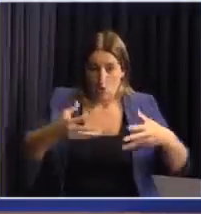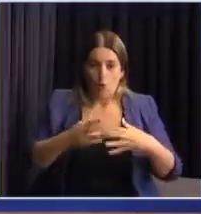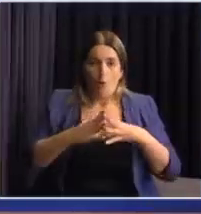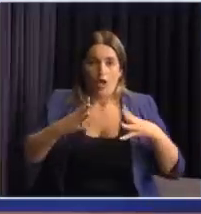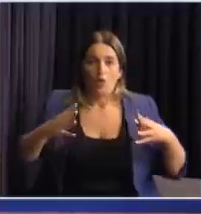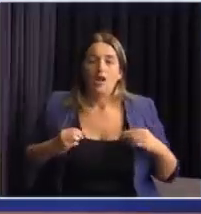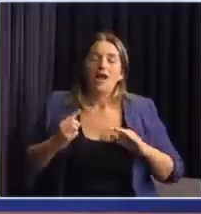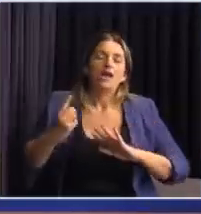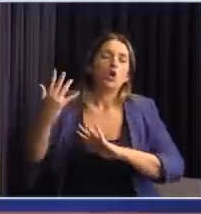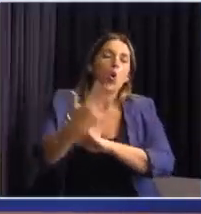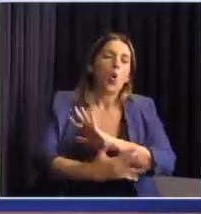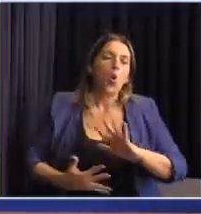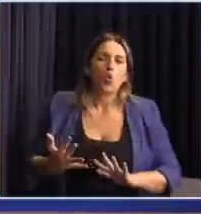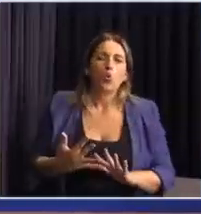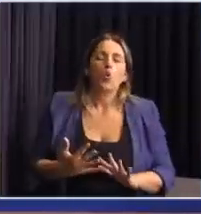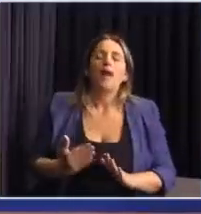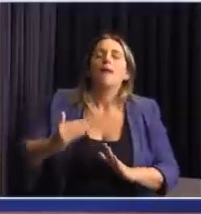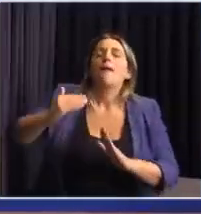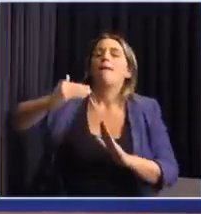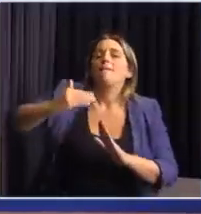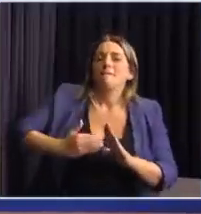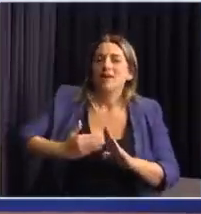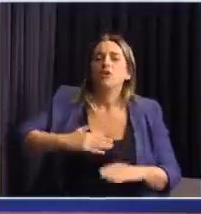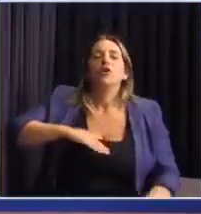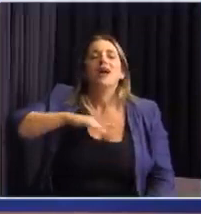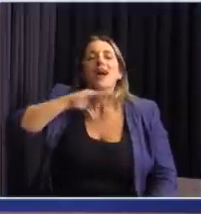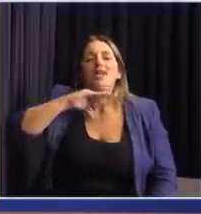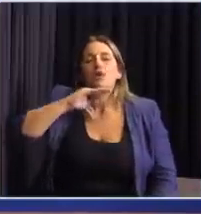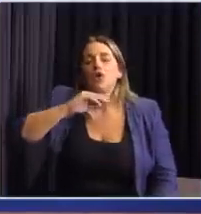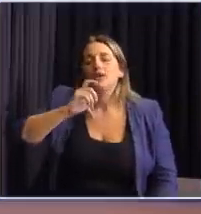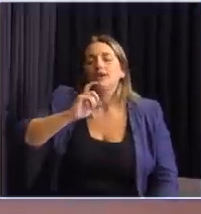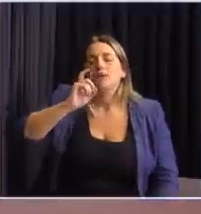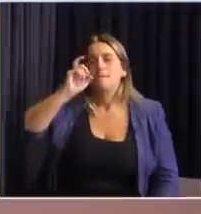en todo el país, excepto Canelones y Montevideo.